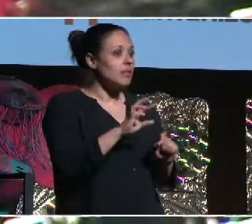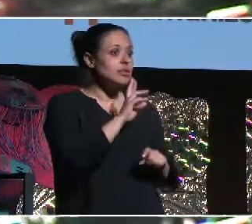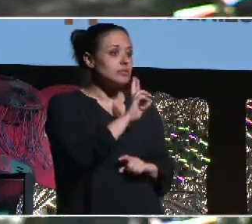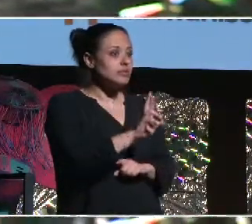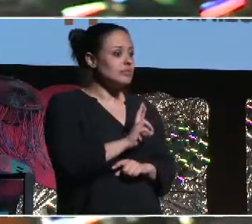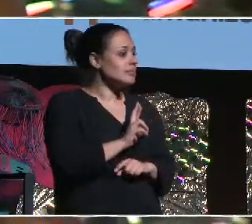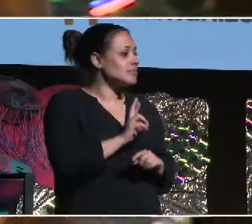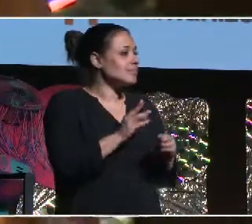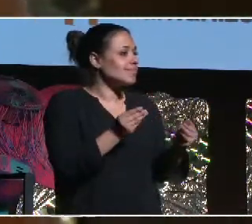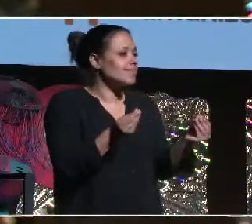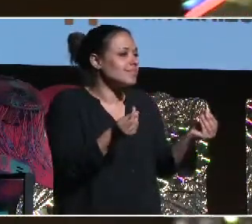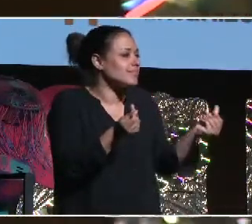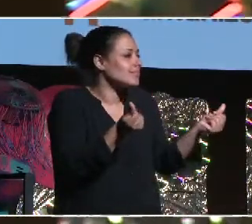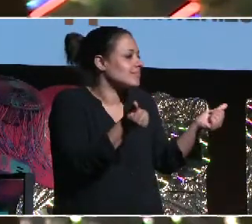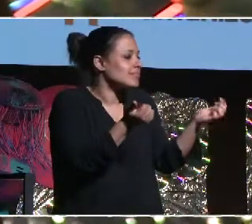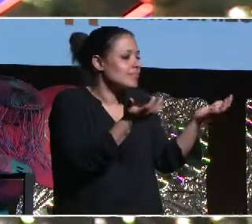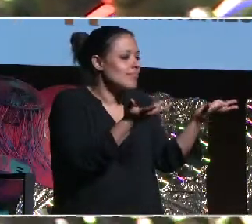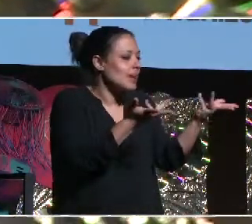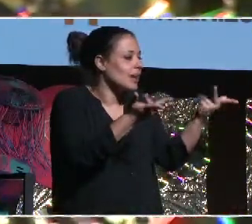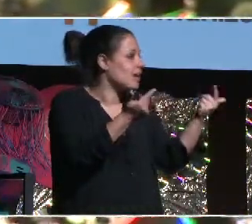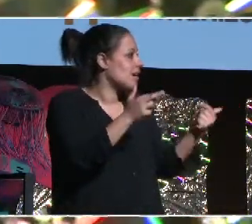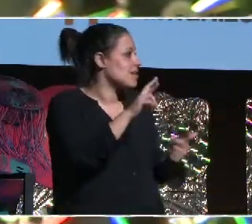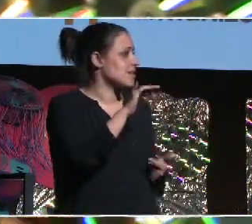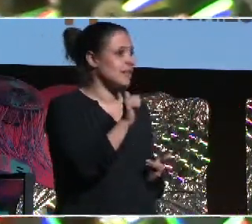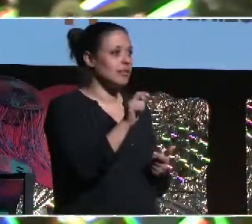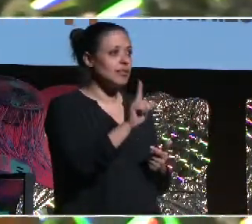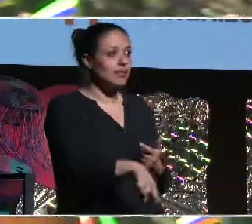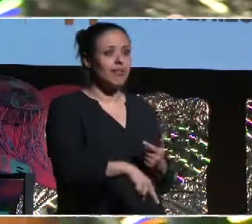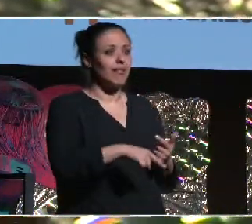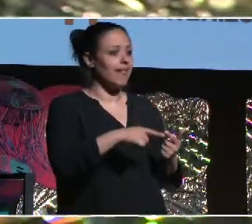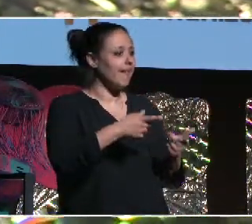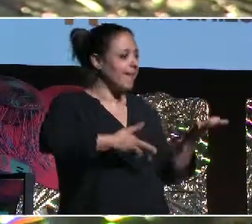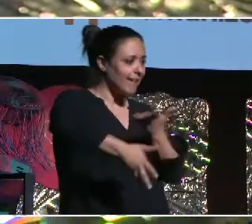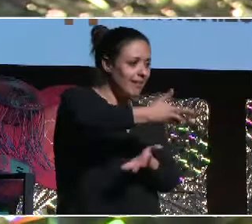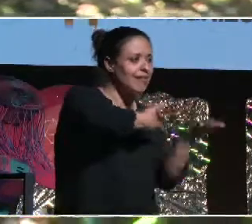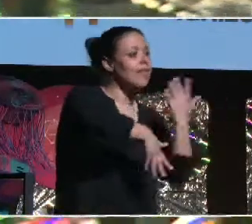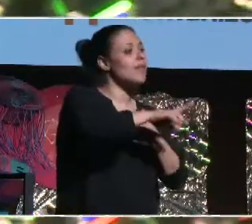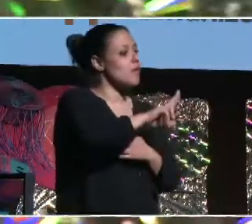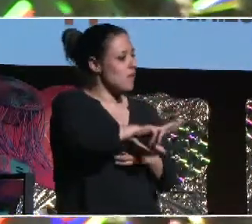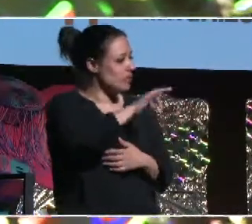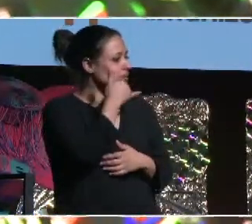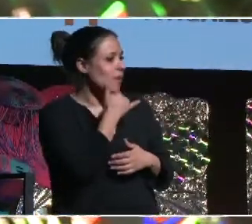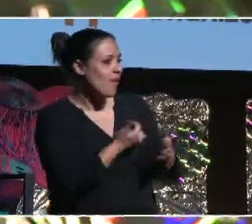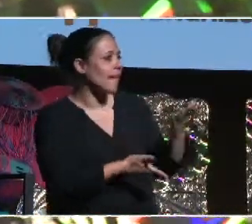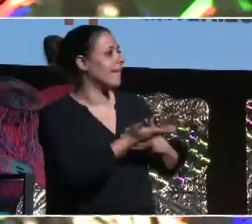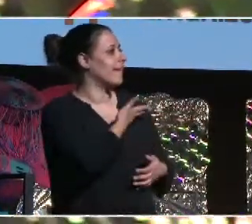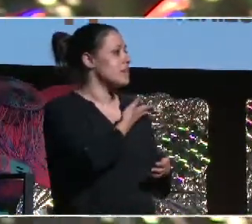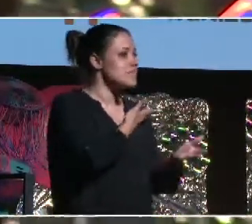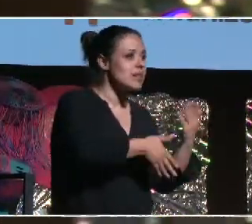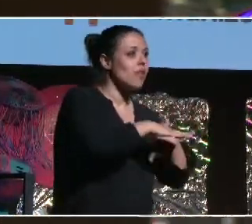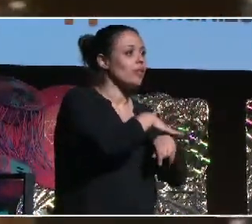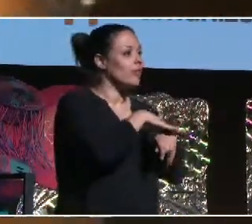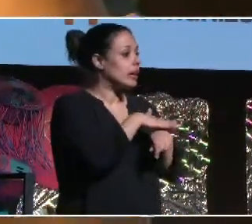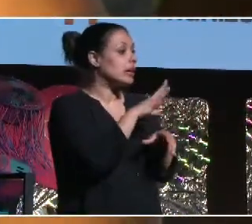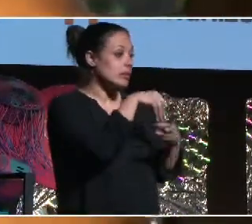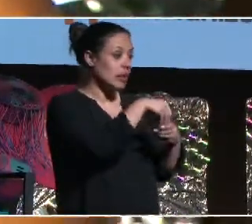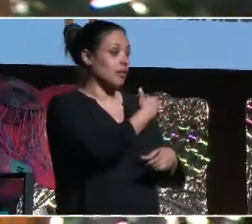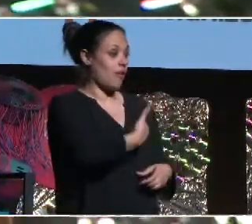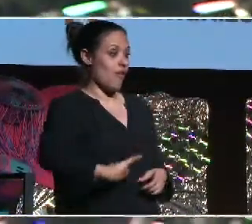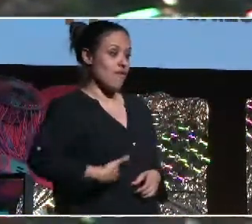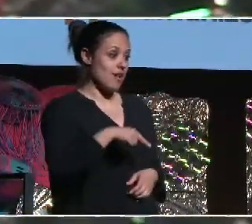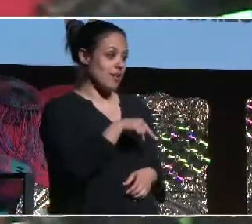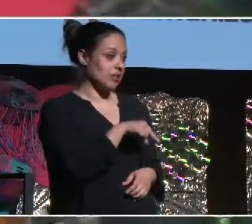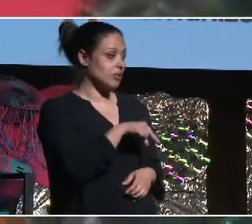muchas conversaciones dentro de los hogares, con amigos, dentro de los gobiernos. Entonces, gracias a este proyecto